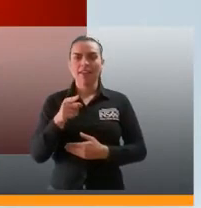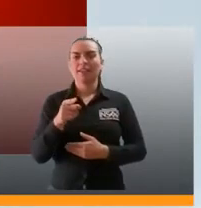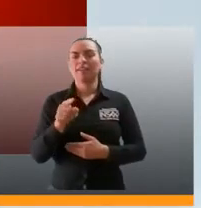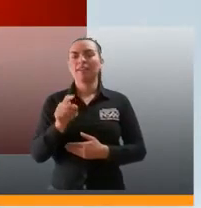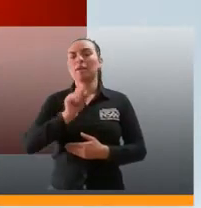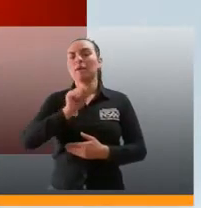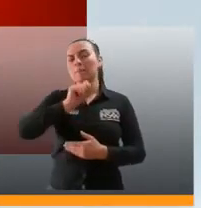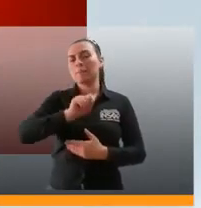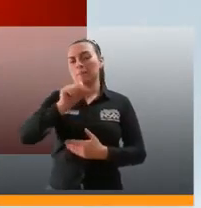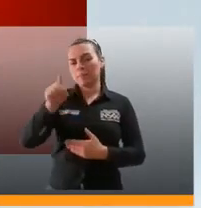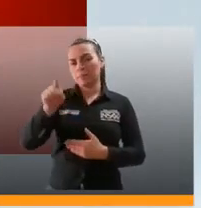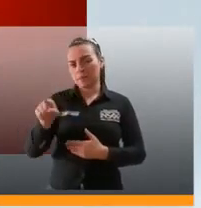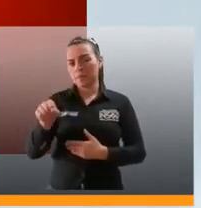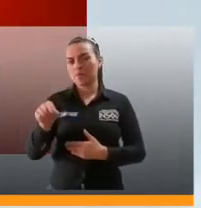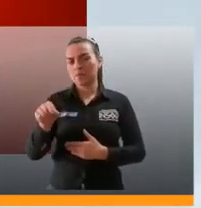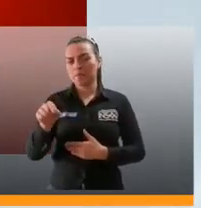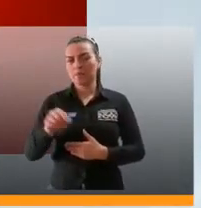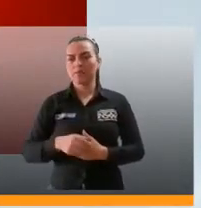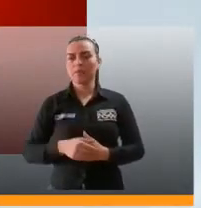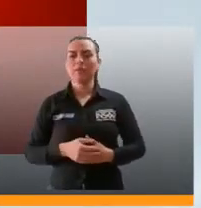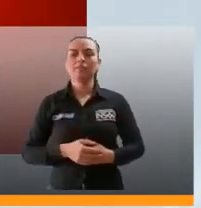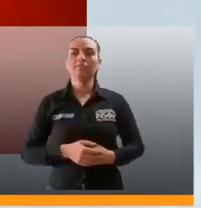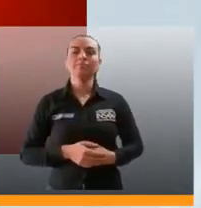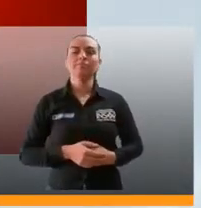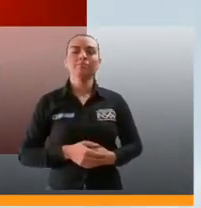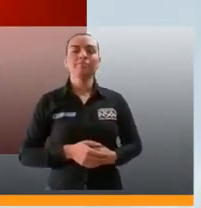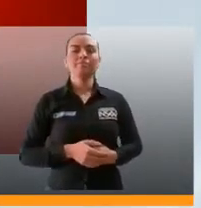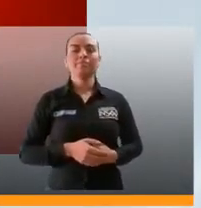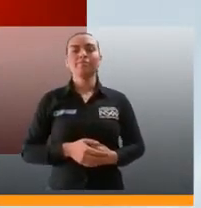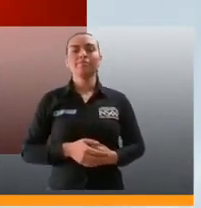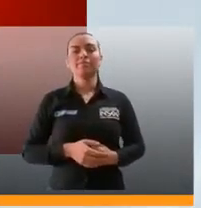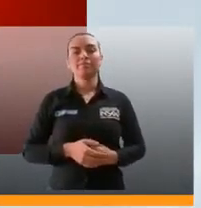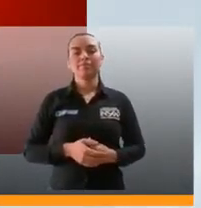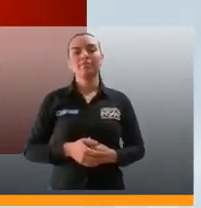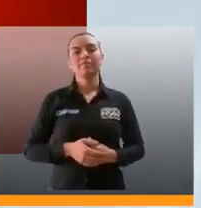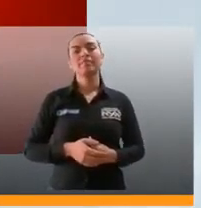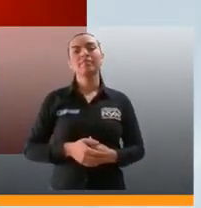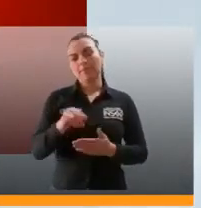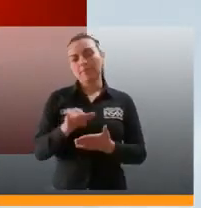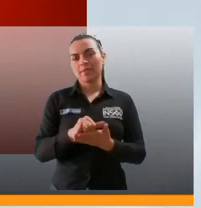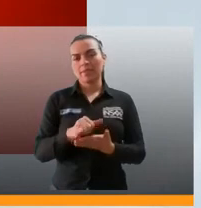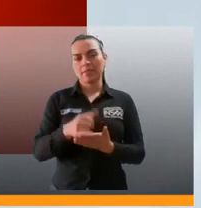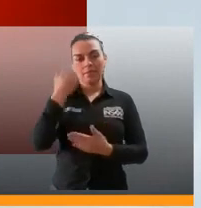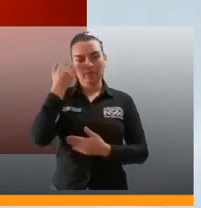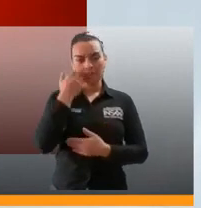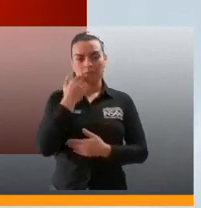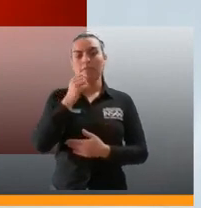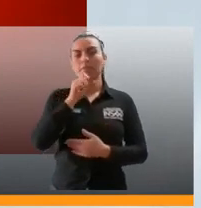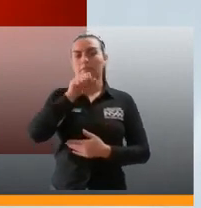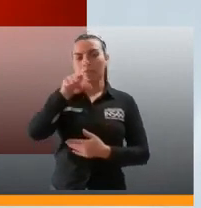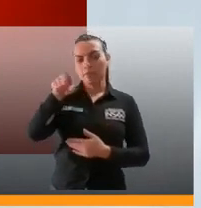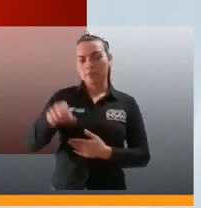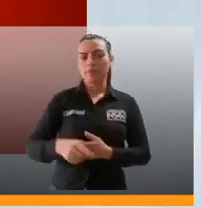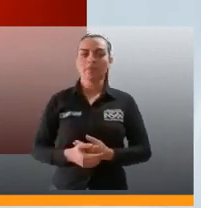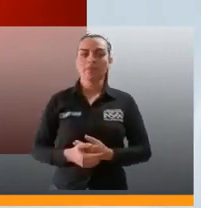pregunta con el Answering Carter. Carden, entonces, para que por favor la activemos.